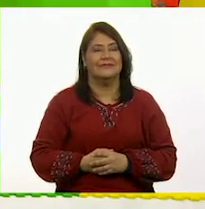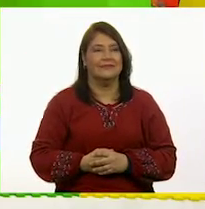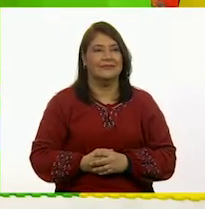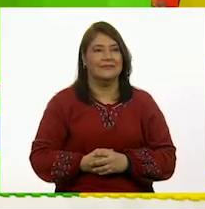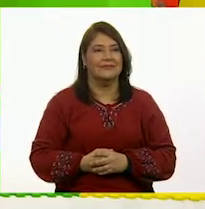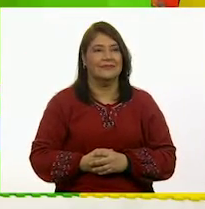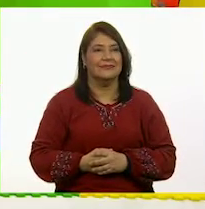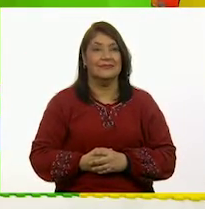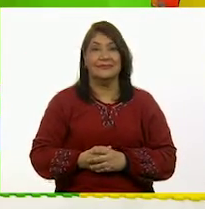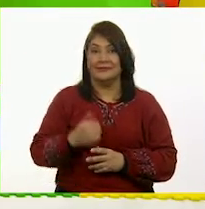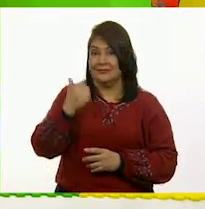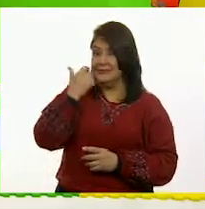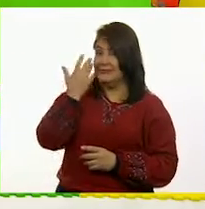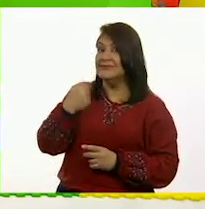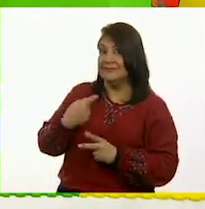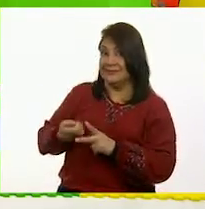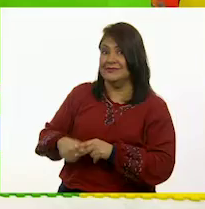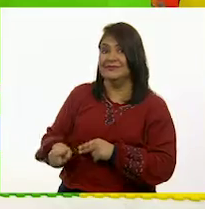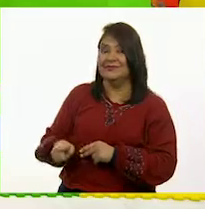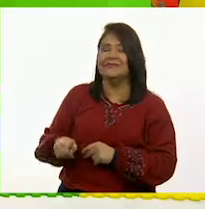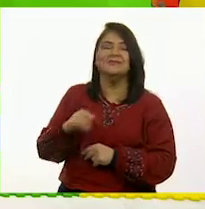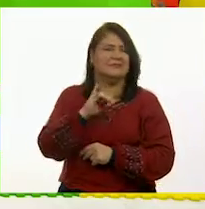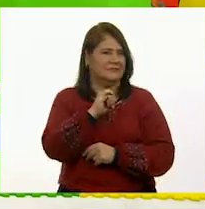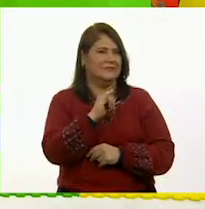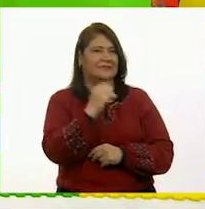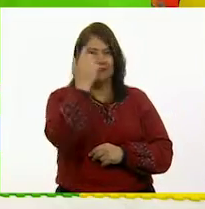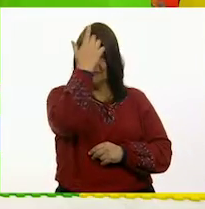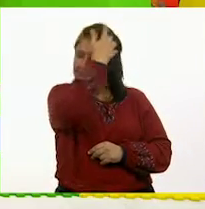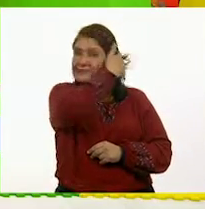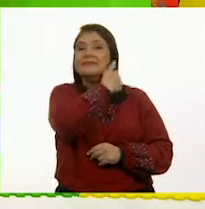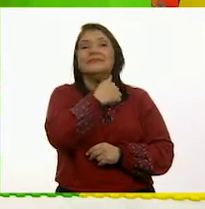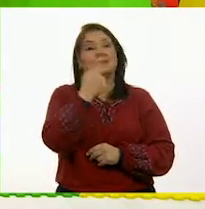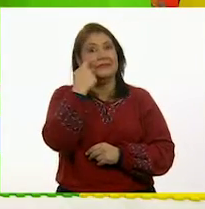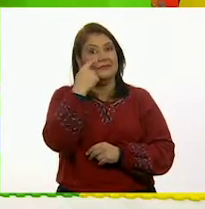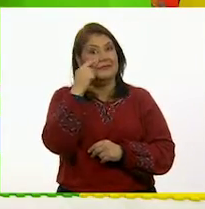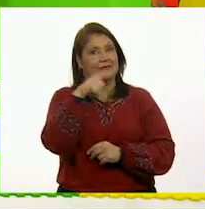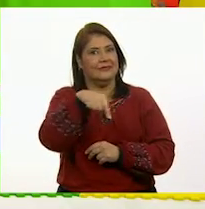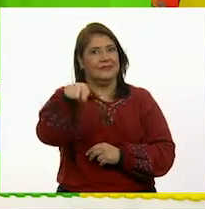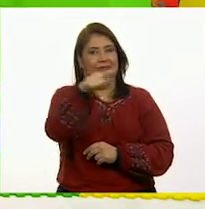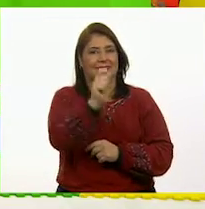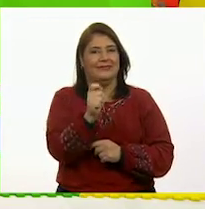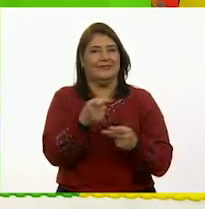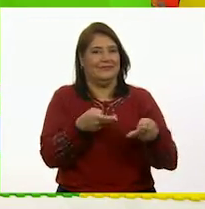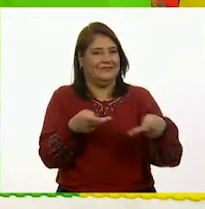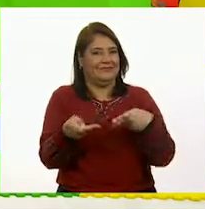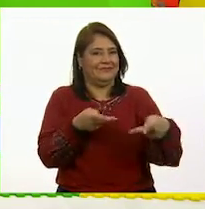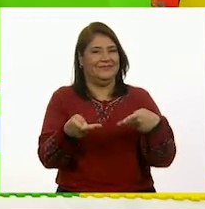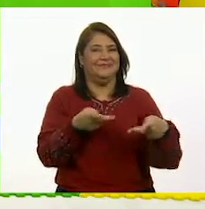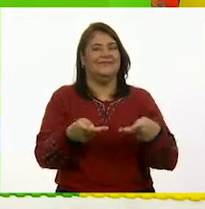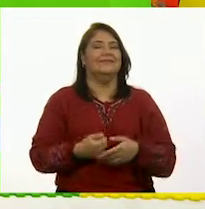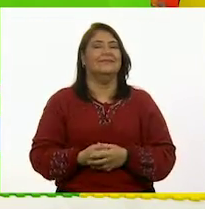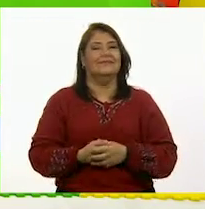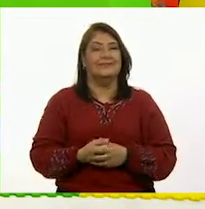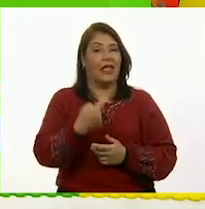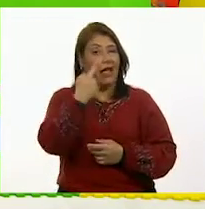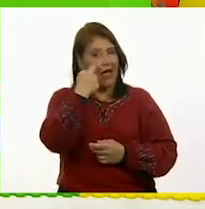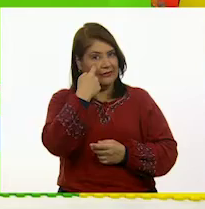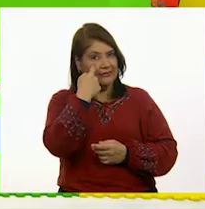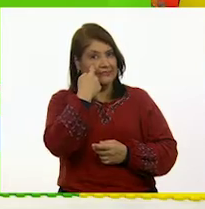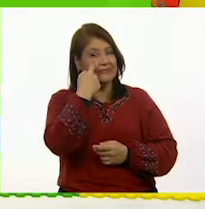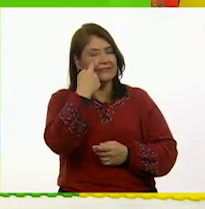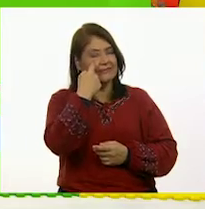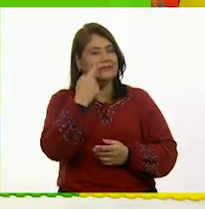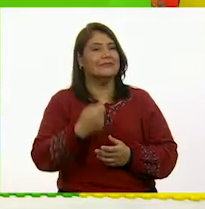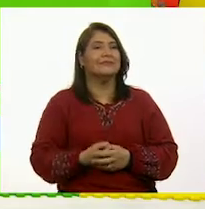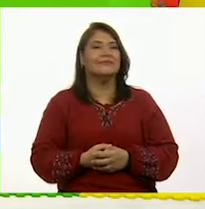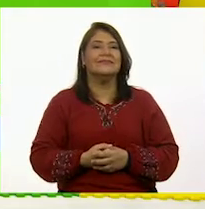¿Te parece si empiezo? Sí. Ahí voy, ¿eh? ¿Está? Prevenidas, prevenidos en casa. Van a ver. Van a ver, ¿eh?